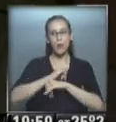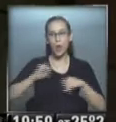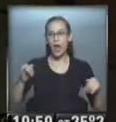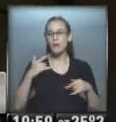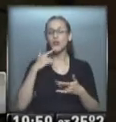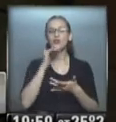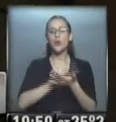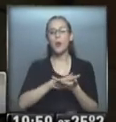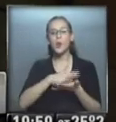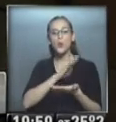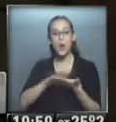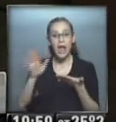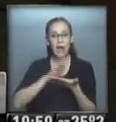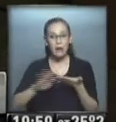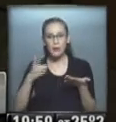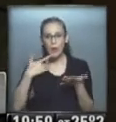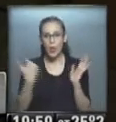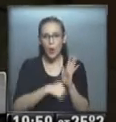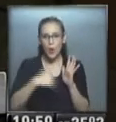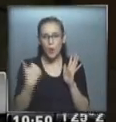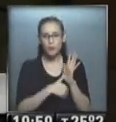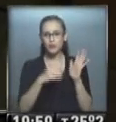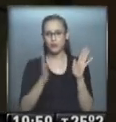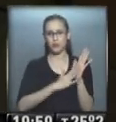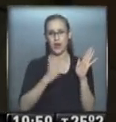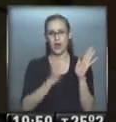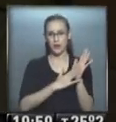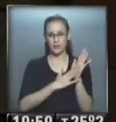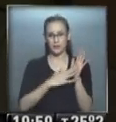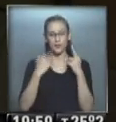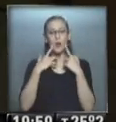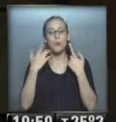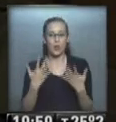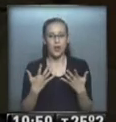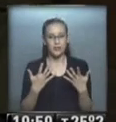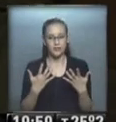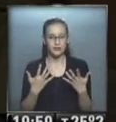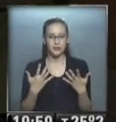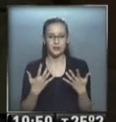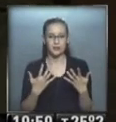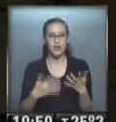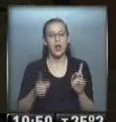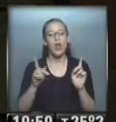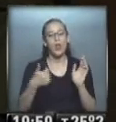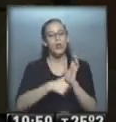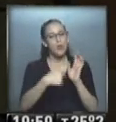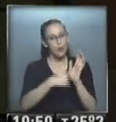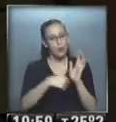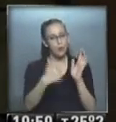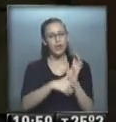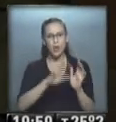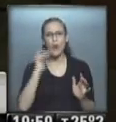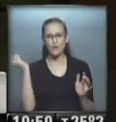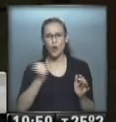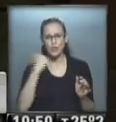aparición de las actas secretas de la dictadura, se dio a conocer que en una de ellas, o en gran parte de esta documentación con amplio